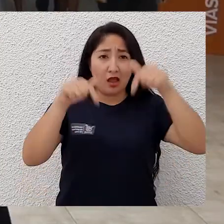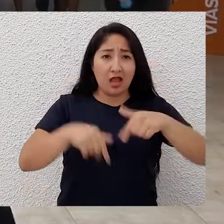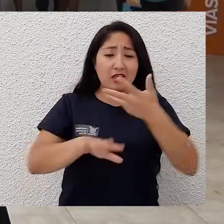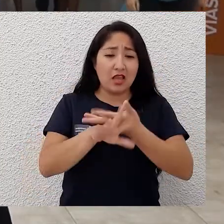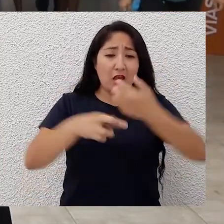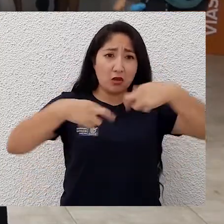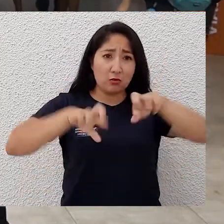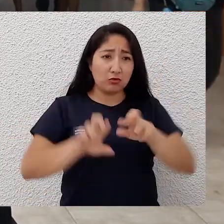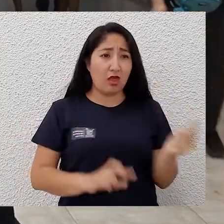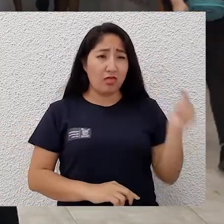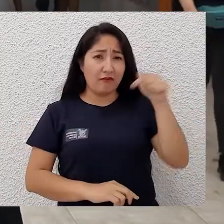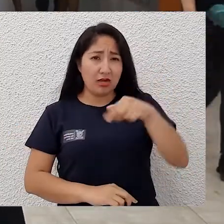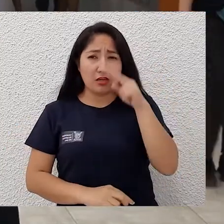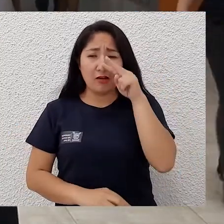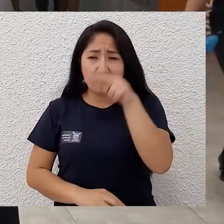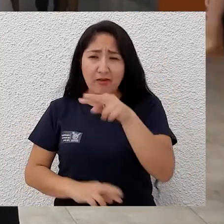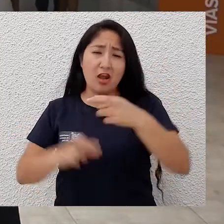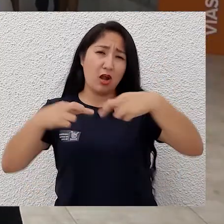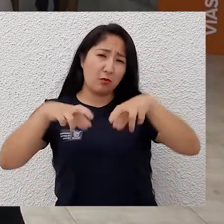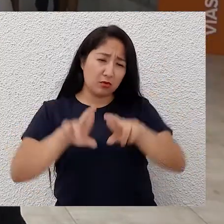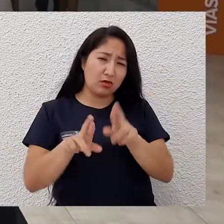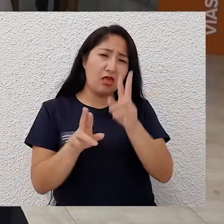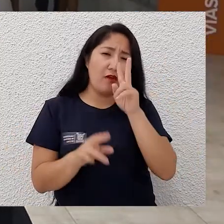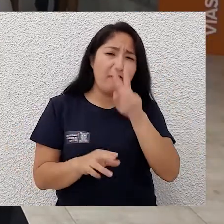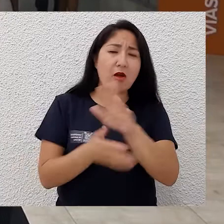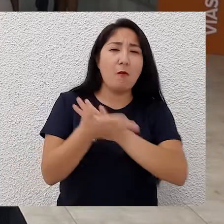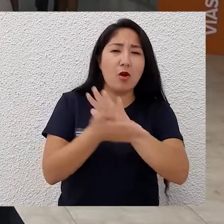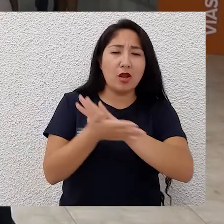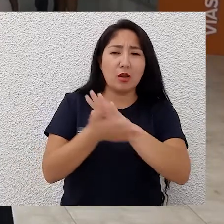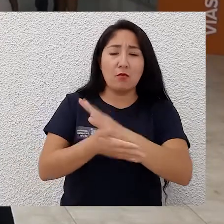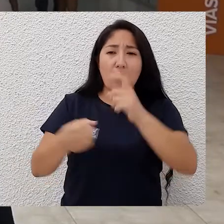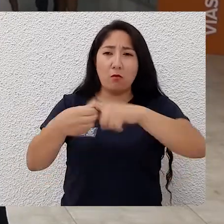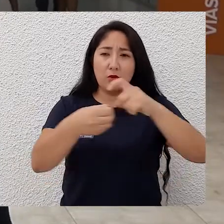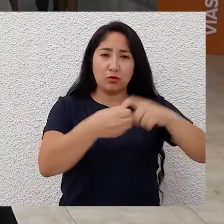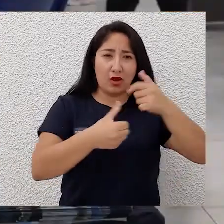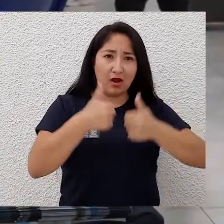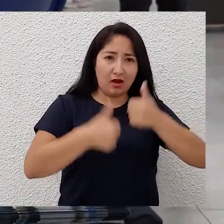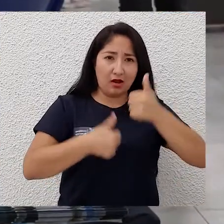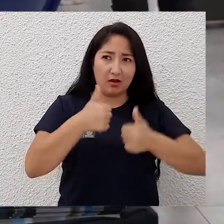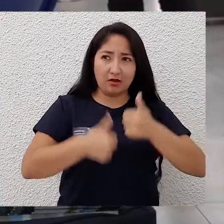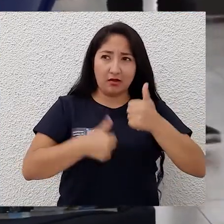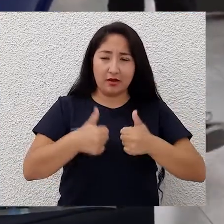donde tienen la oportunidad de venir, ver sus posibilidades de postular a una carrera u otra,